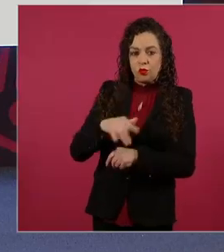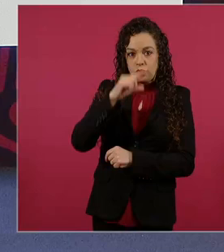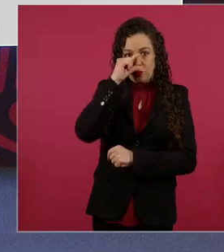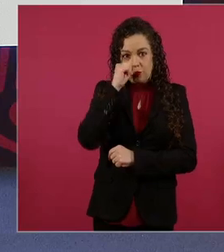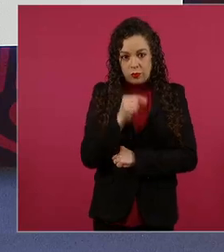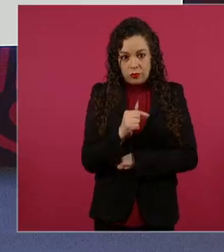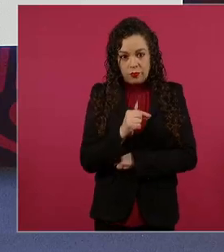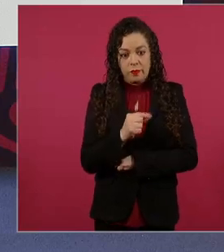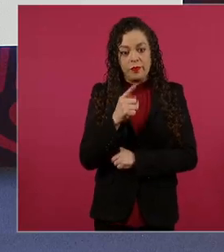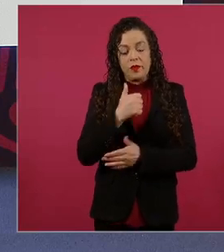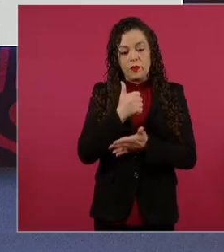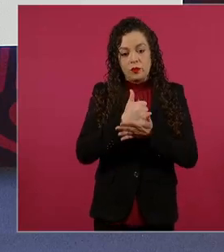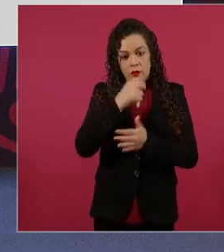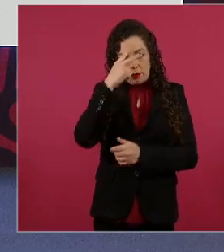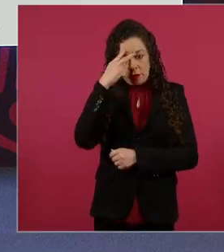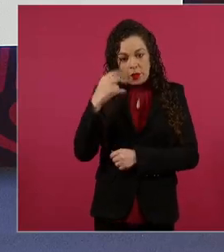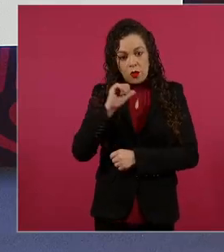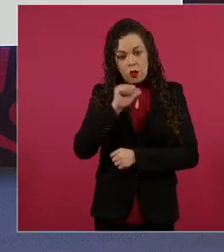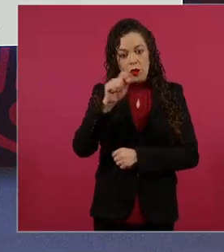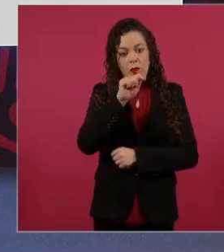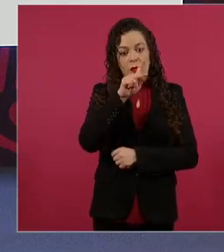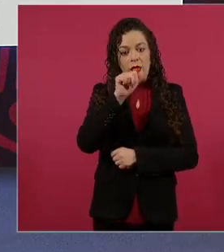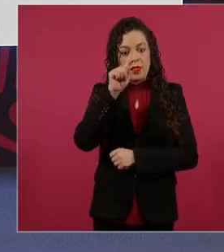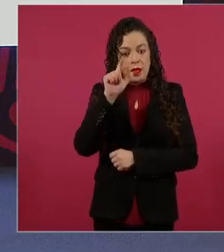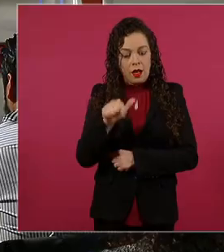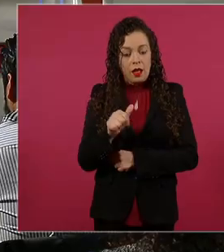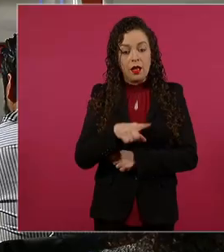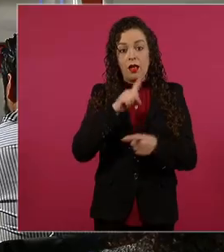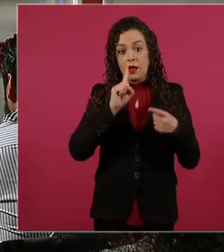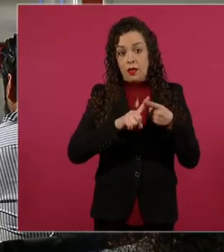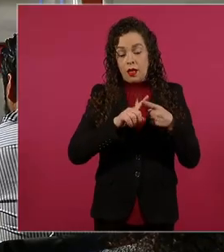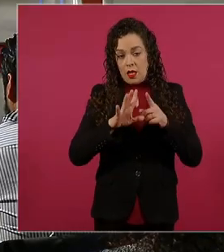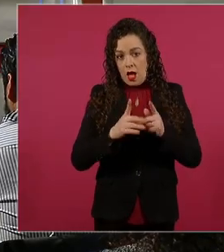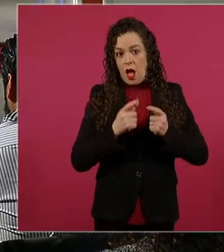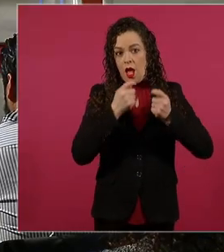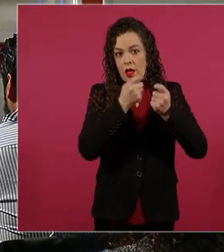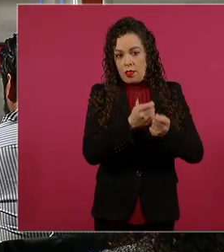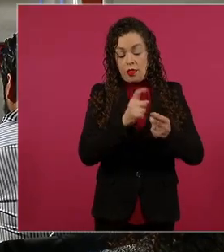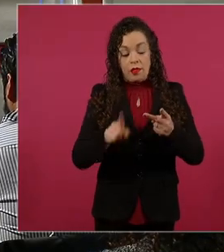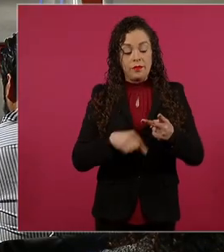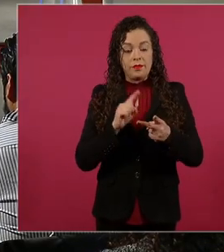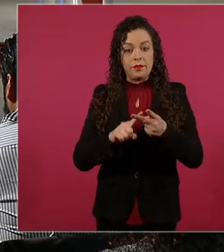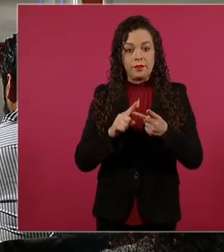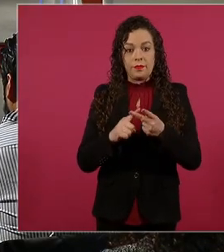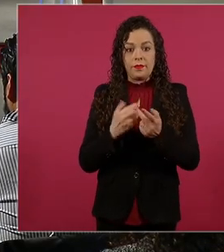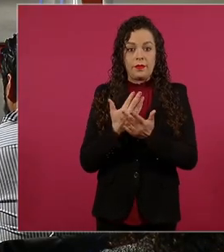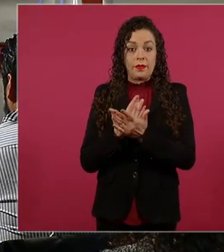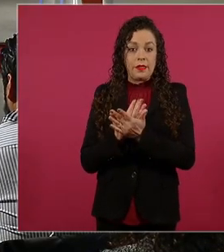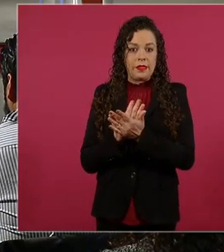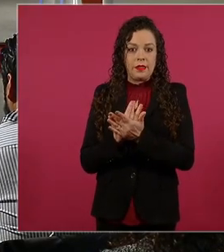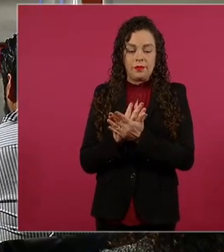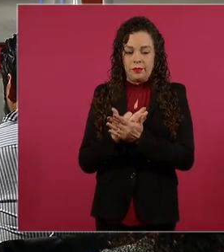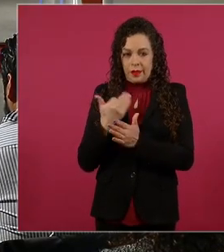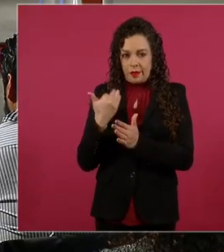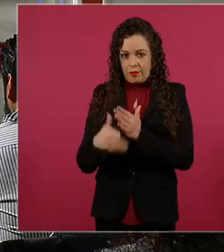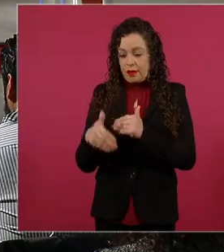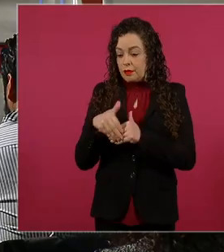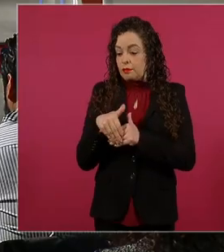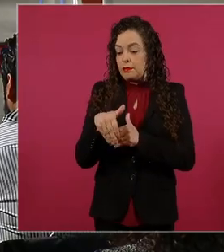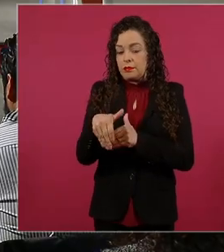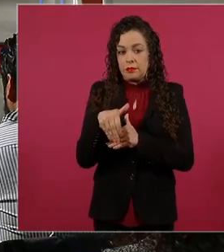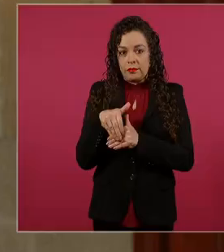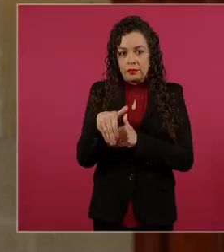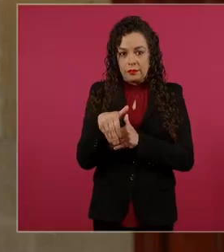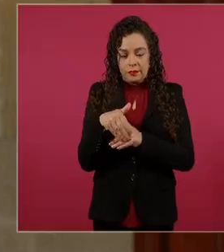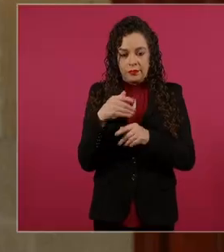en la Ciudad de México. El primero ya se entregó, el segundo está ya a días de hacerse. Y la tensión